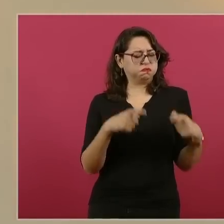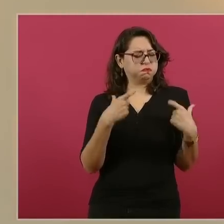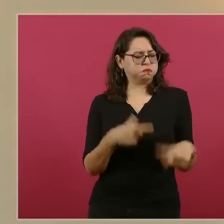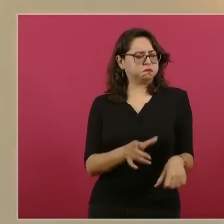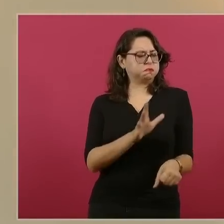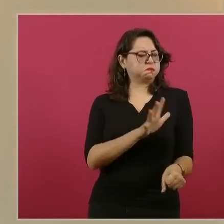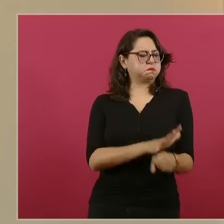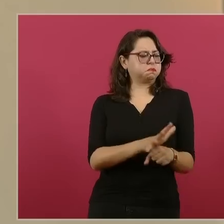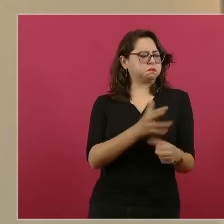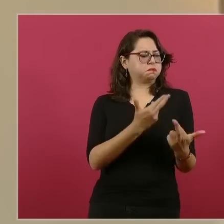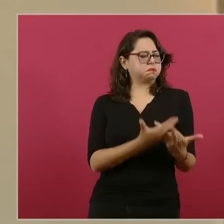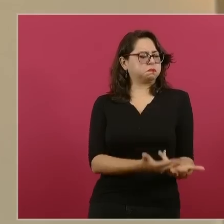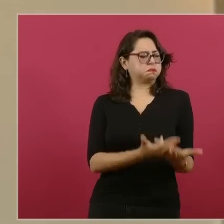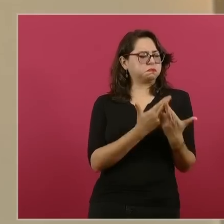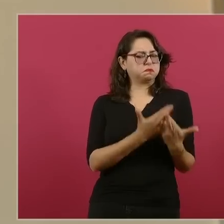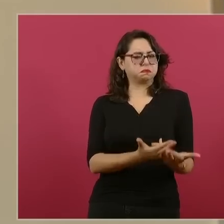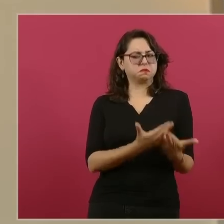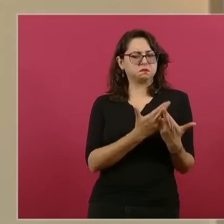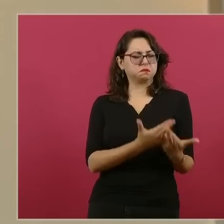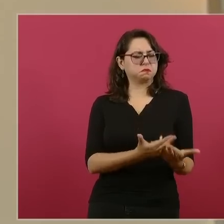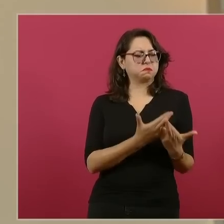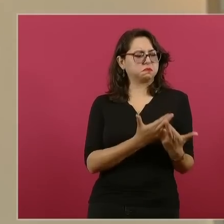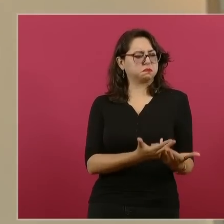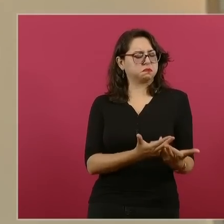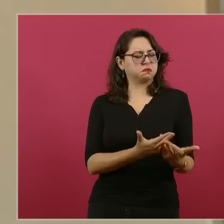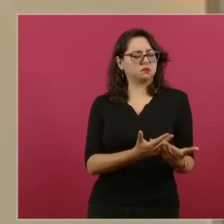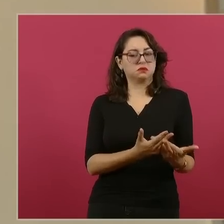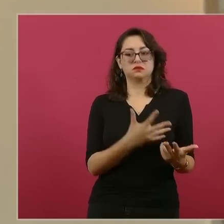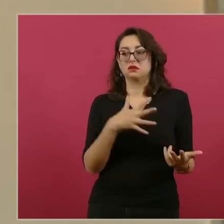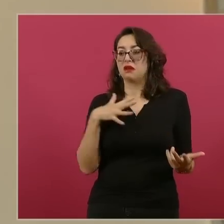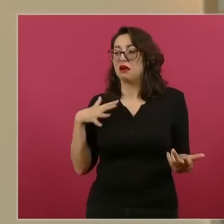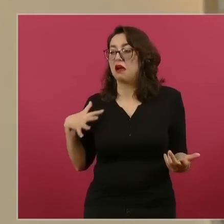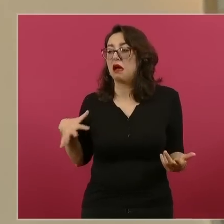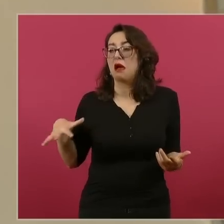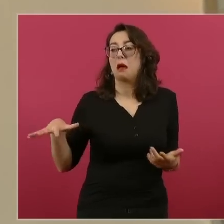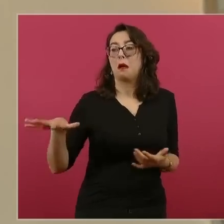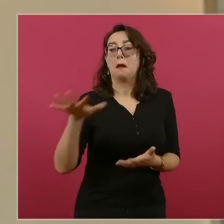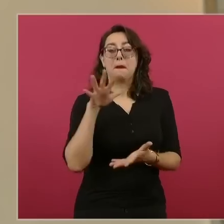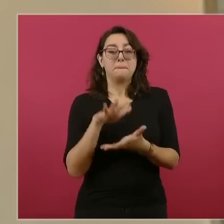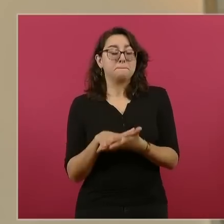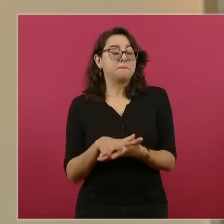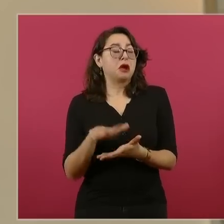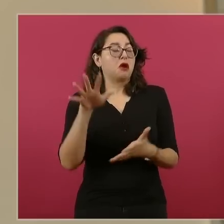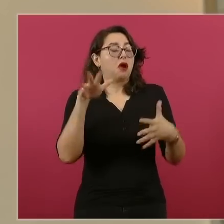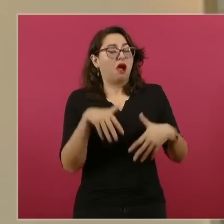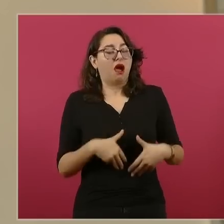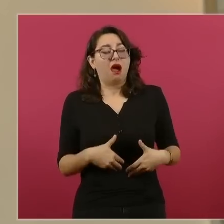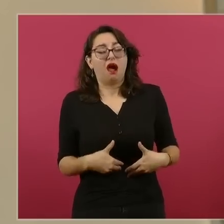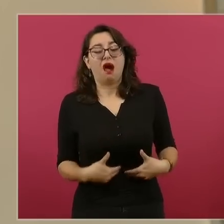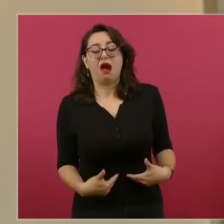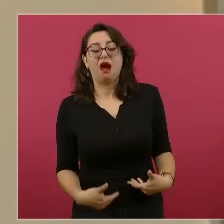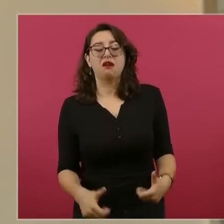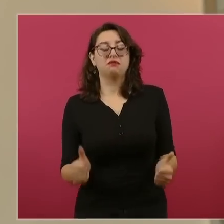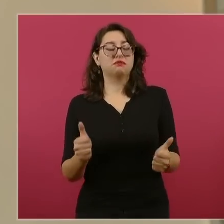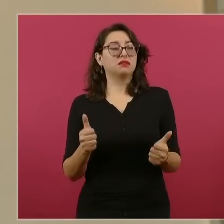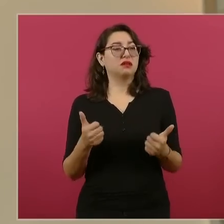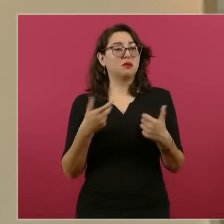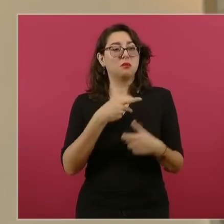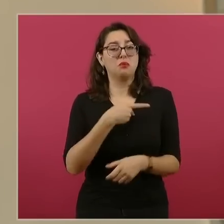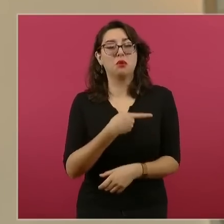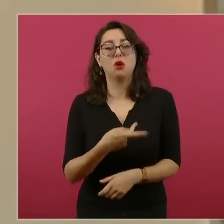hambrientos, no hacen el bienestar general, sino la miseria pública.